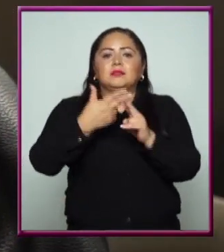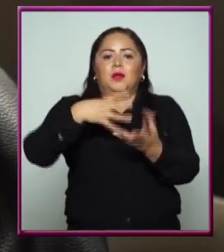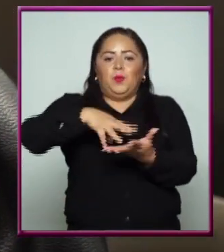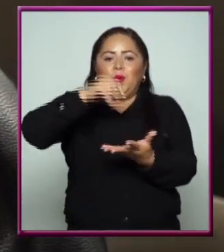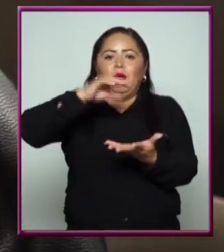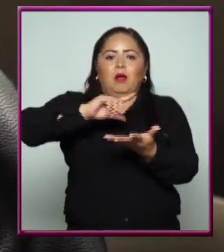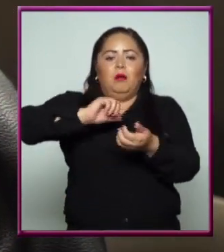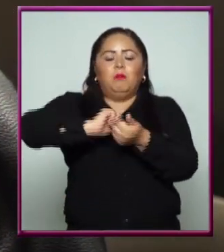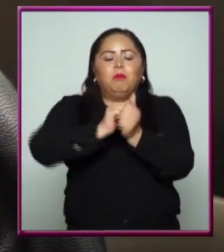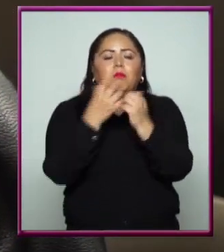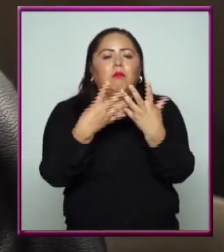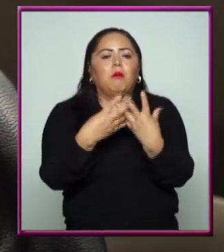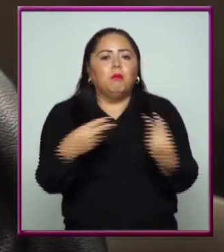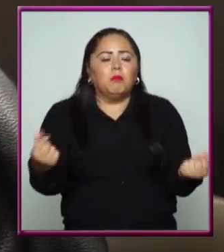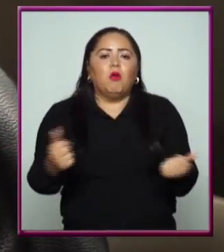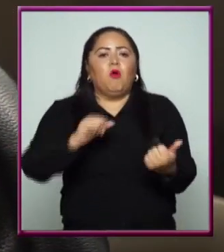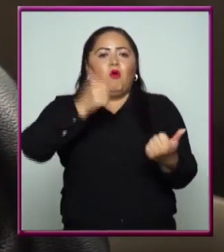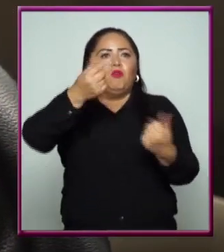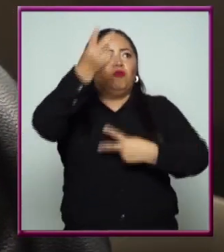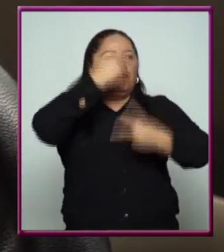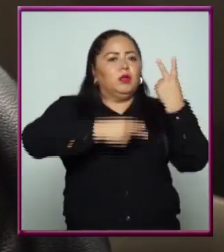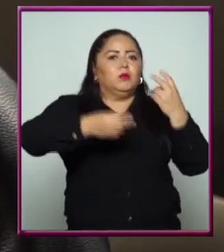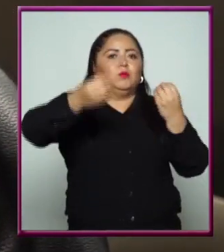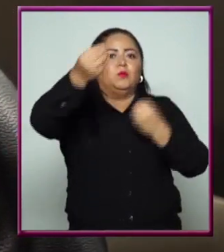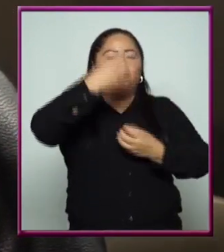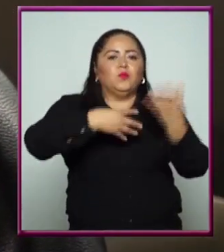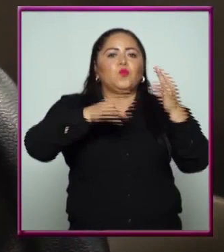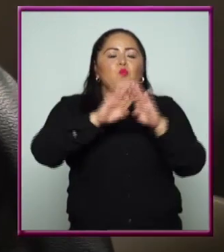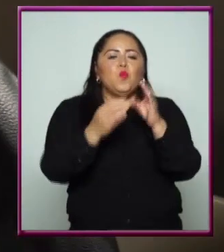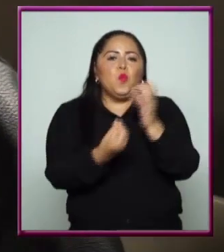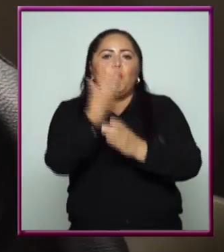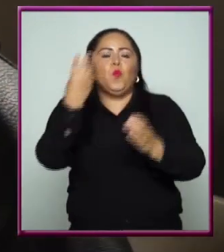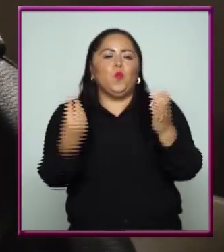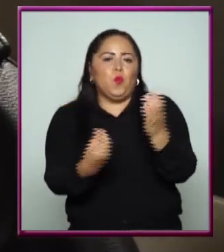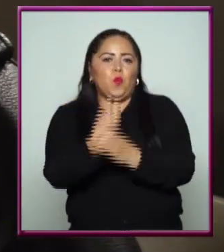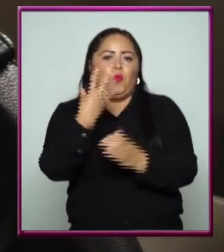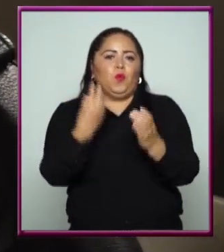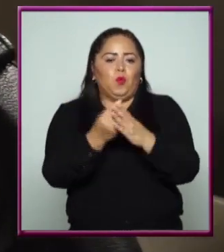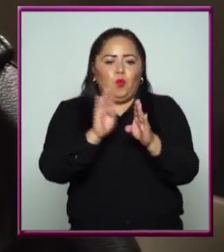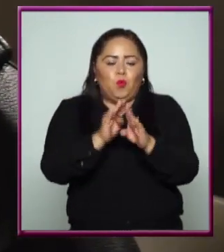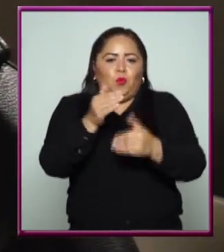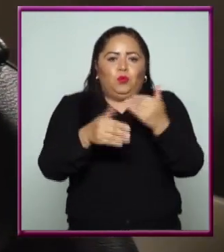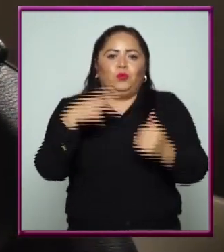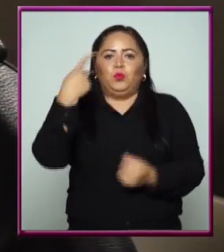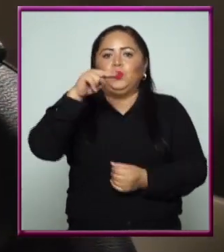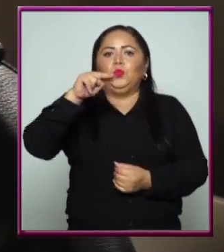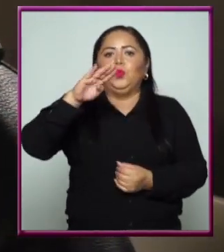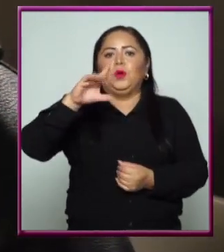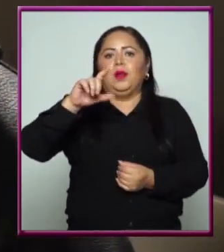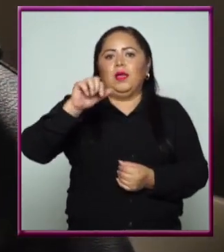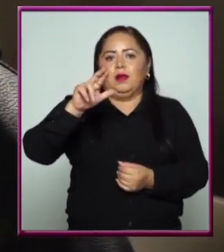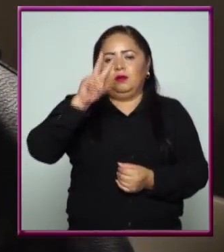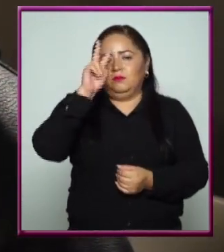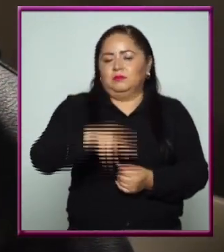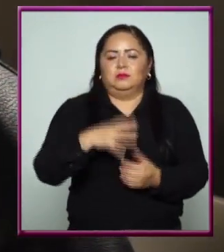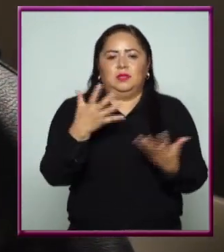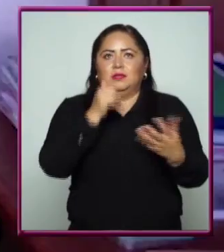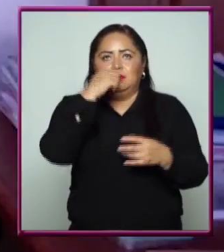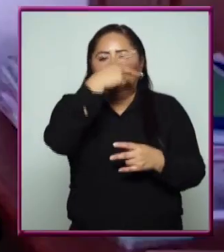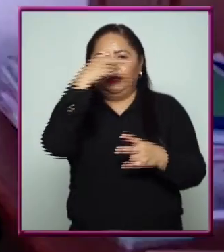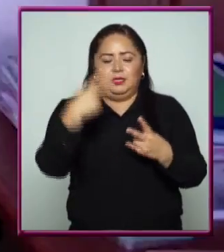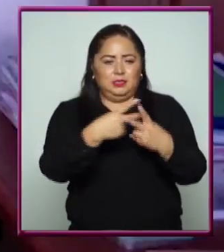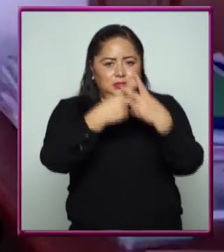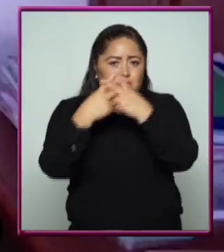polvo interestelar se está enriqueciendo por los procesos nucleares que se están dando en las